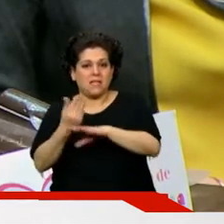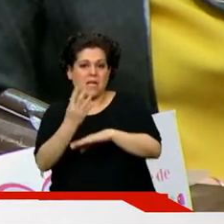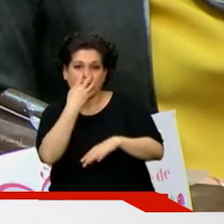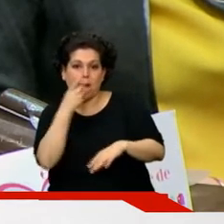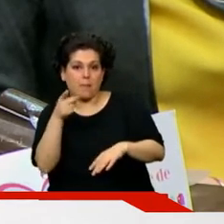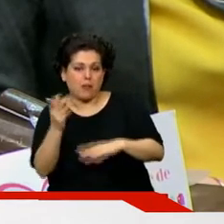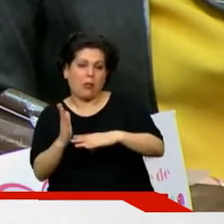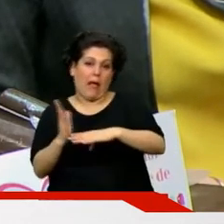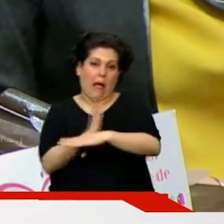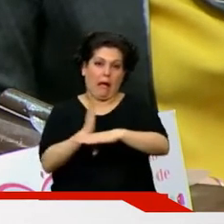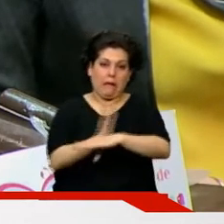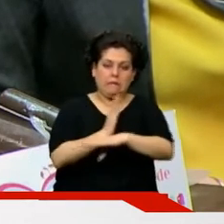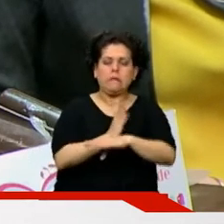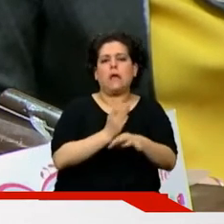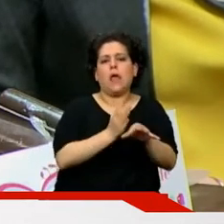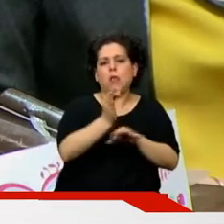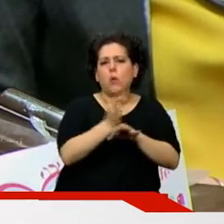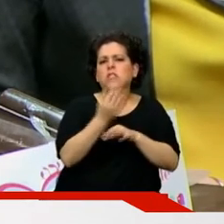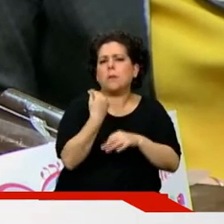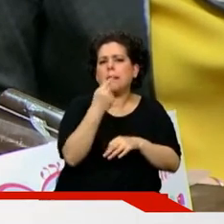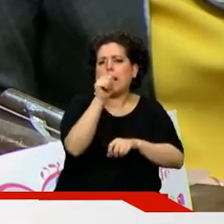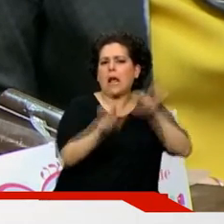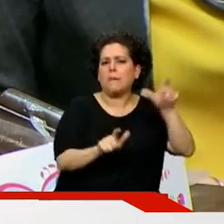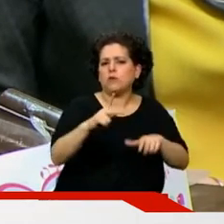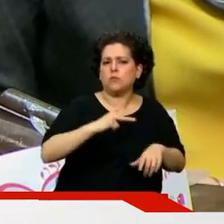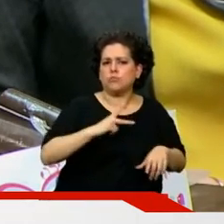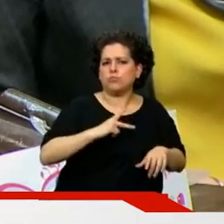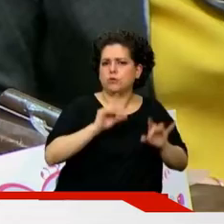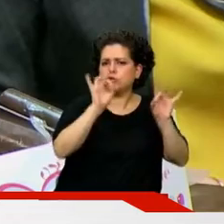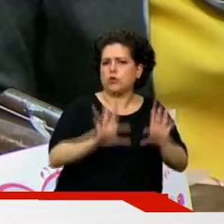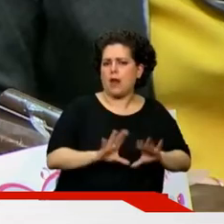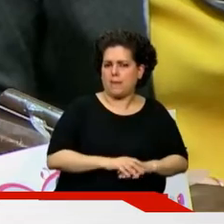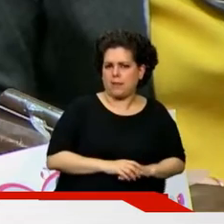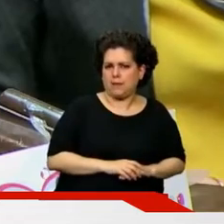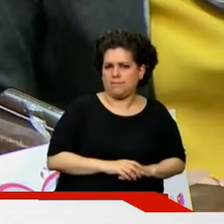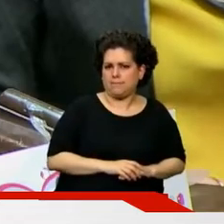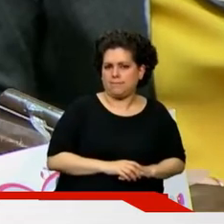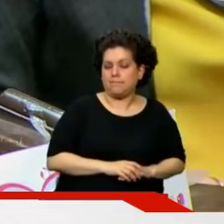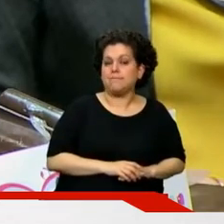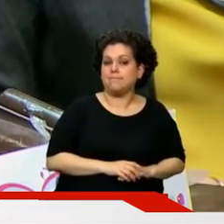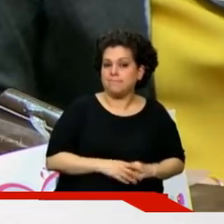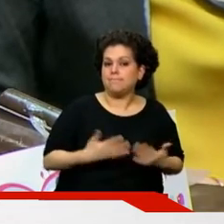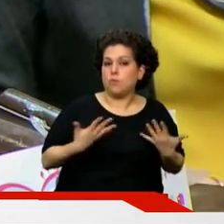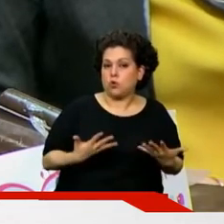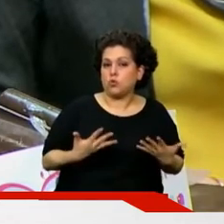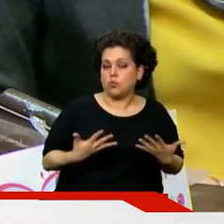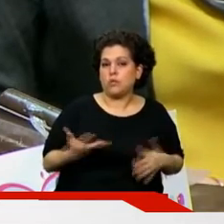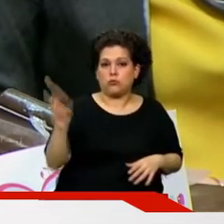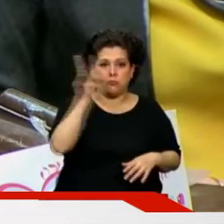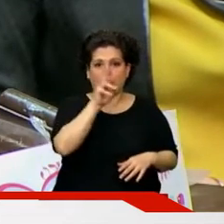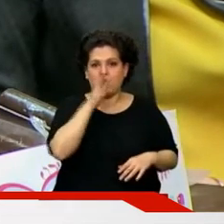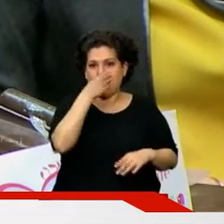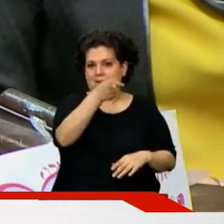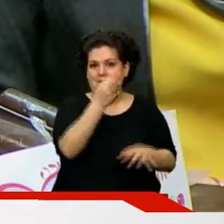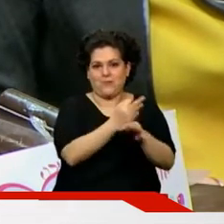apoyo importante, principalmente desde el bloque de la Unión Cívica Radical y algunos partidos provinciales, ¿no?, que han dado